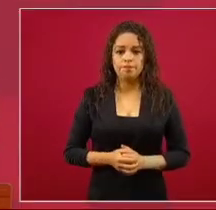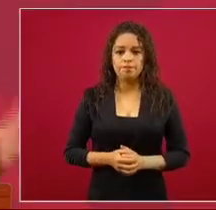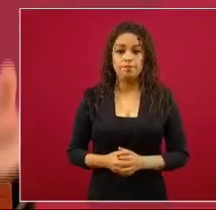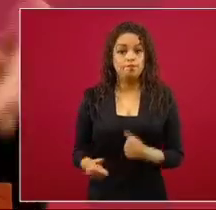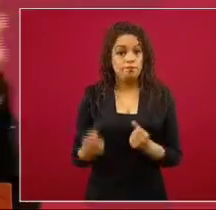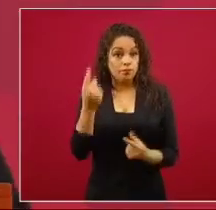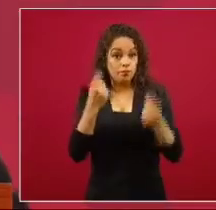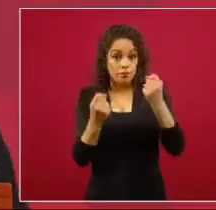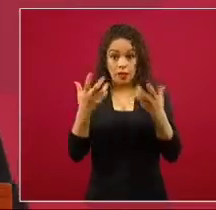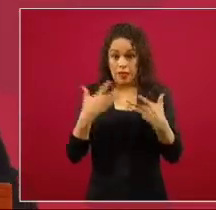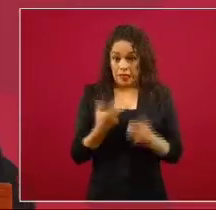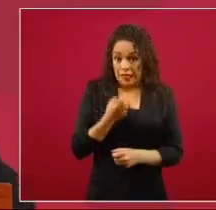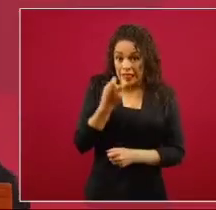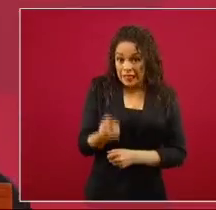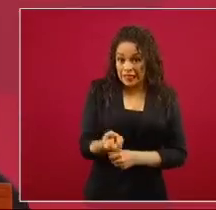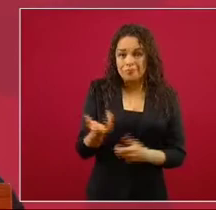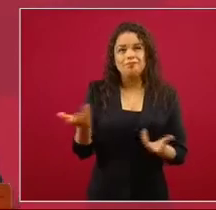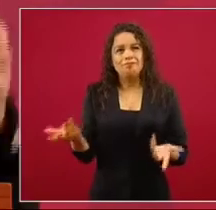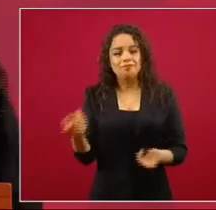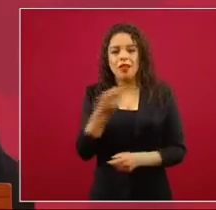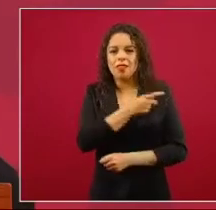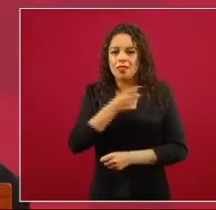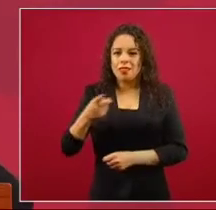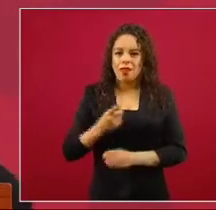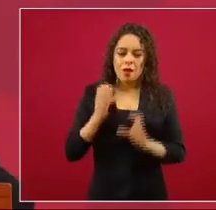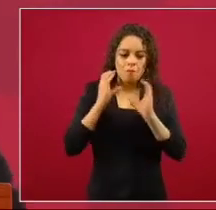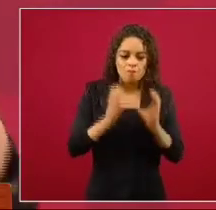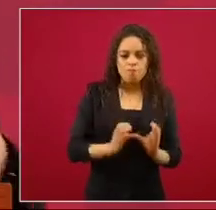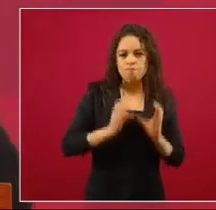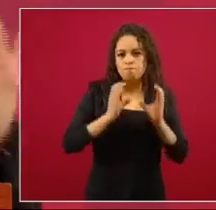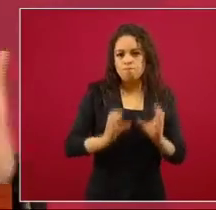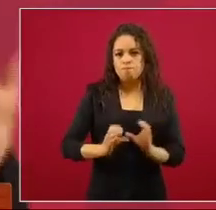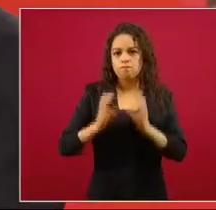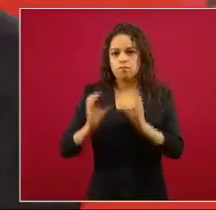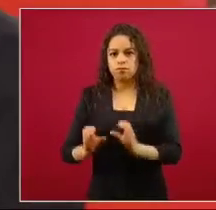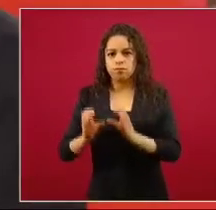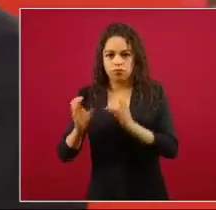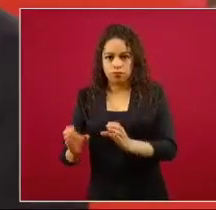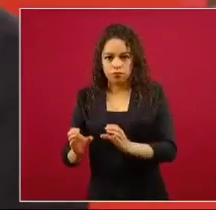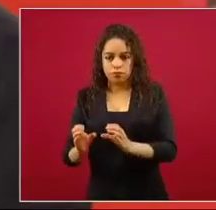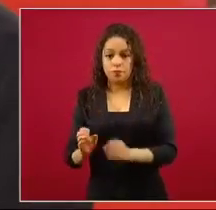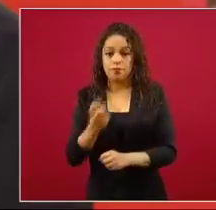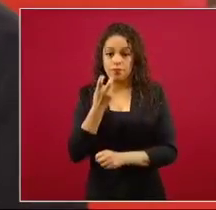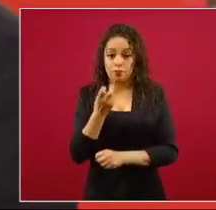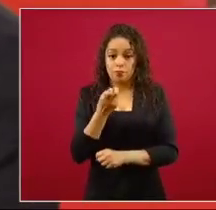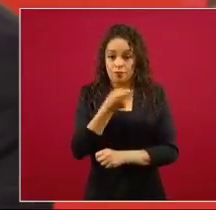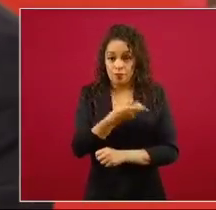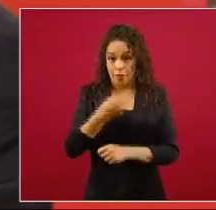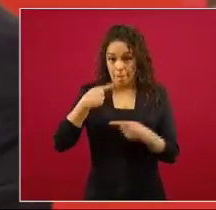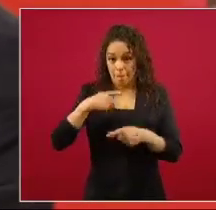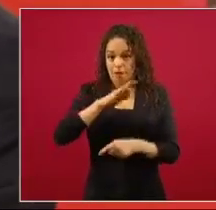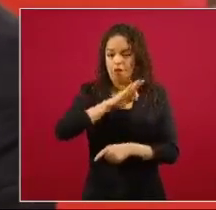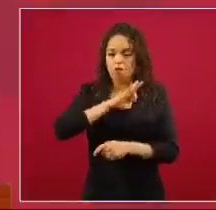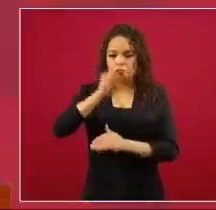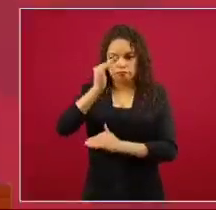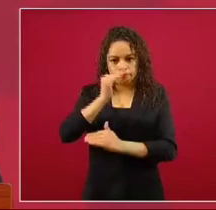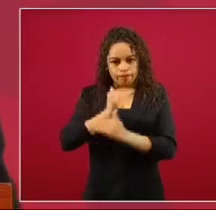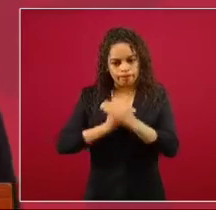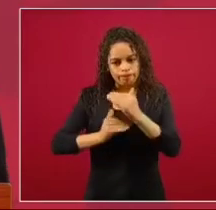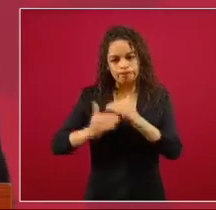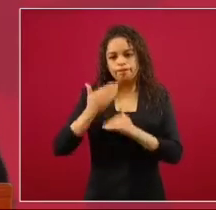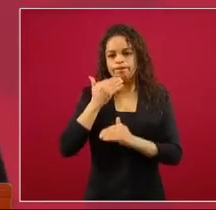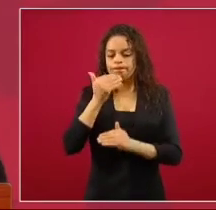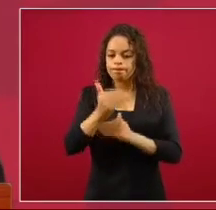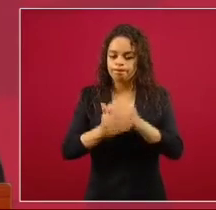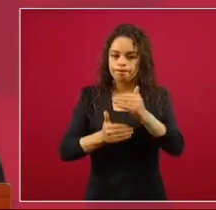características, independientemente de los cuidados que se deben tener para que esa persona tenga una buena evolución, se considera a